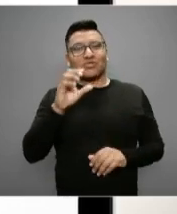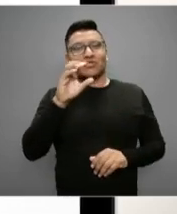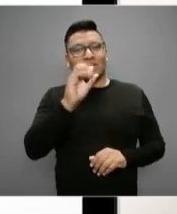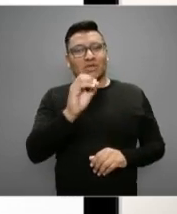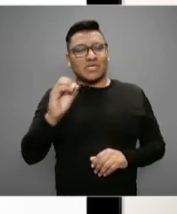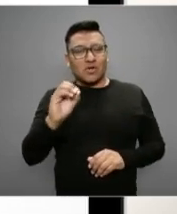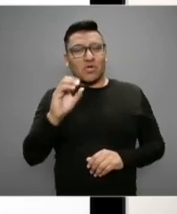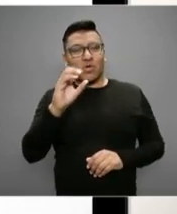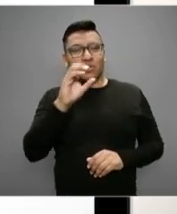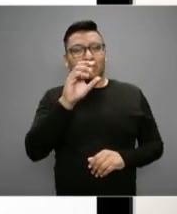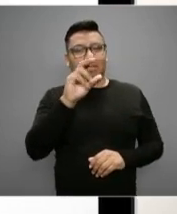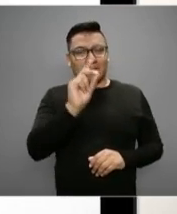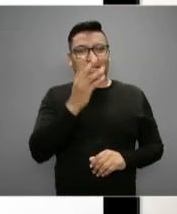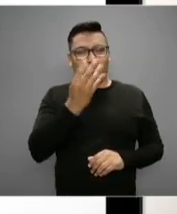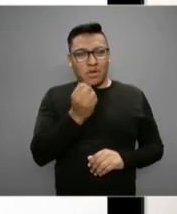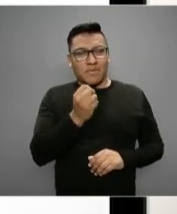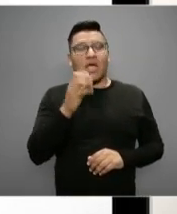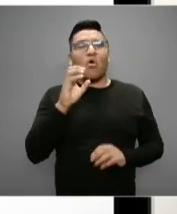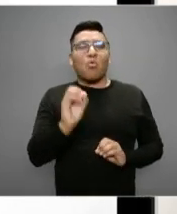800-008-3900 o la página del Infonavit